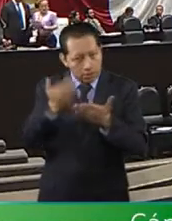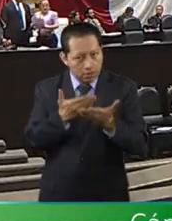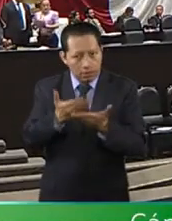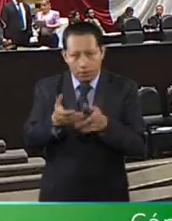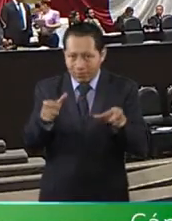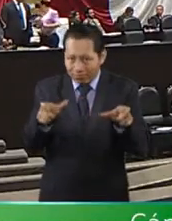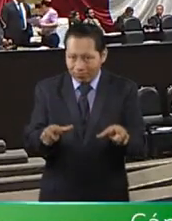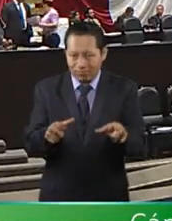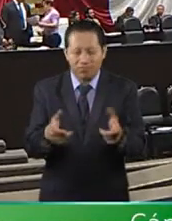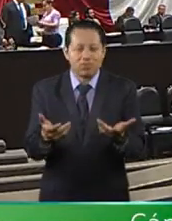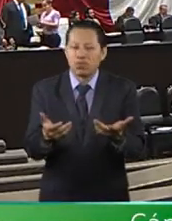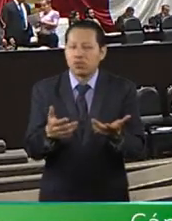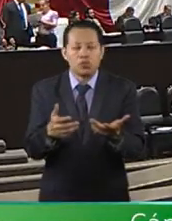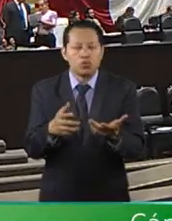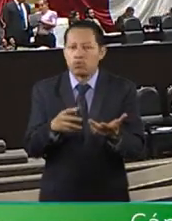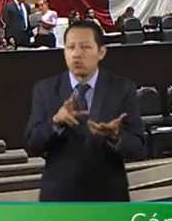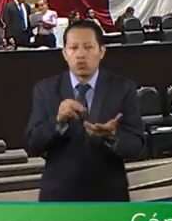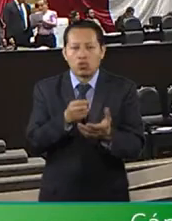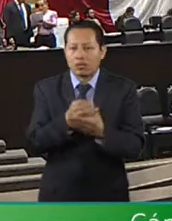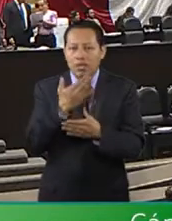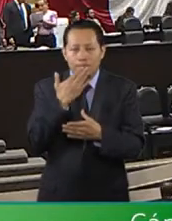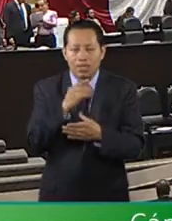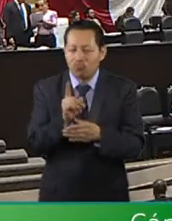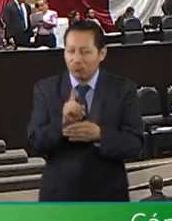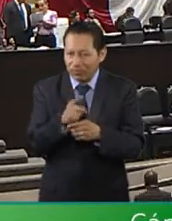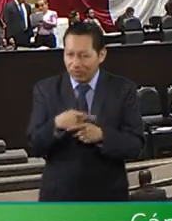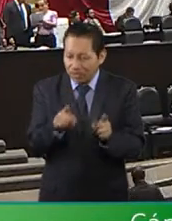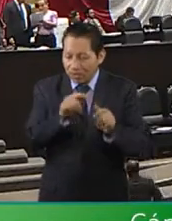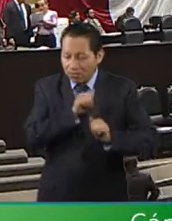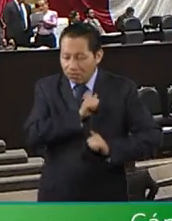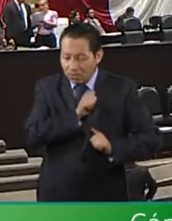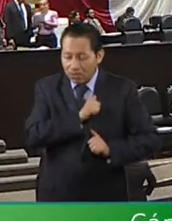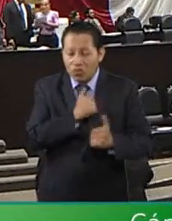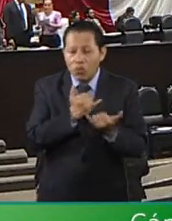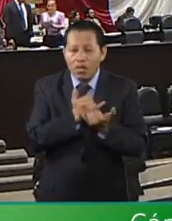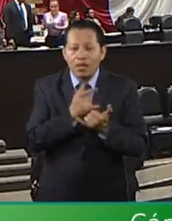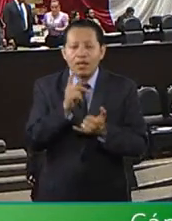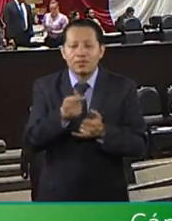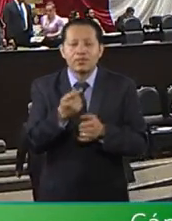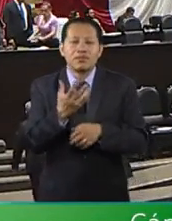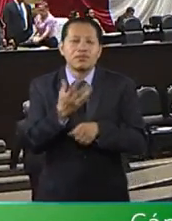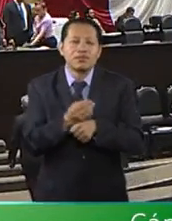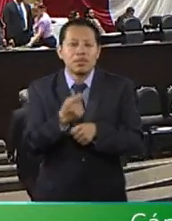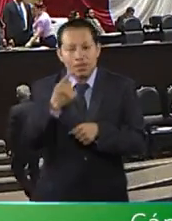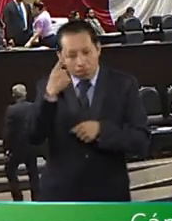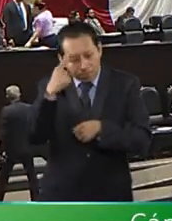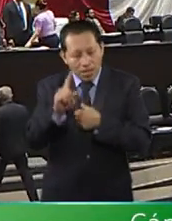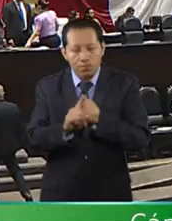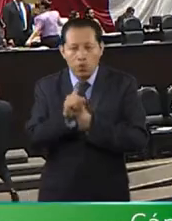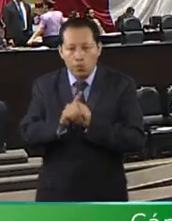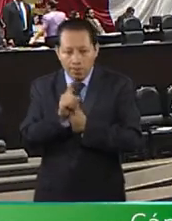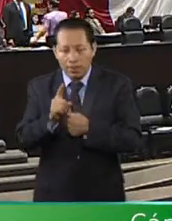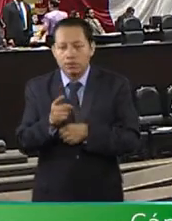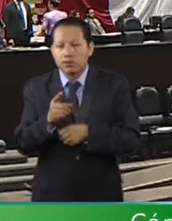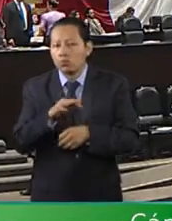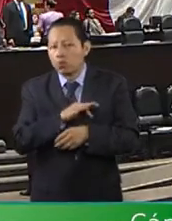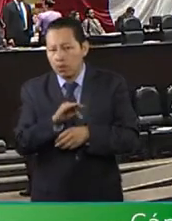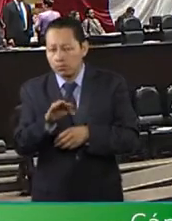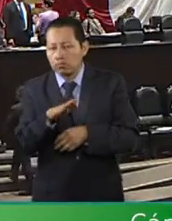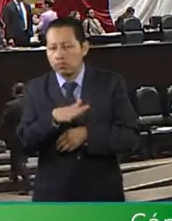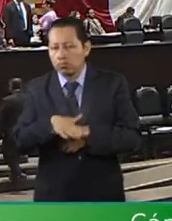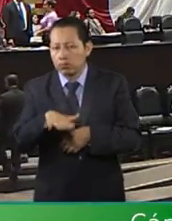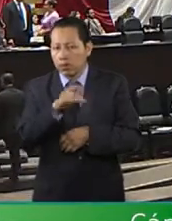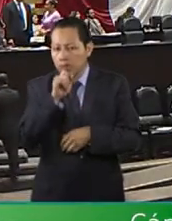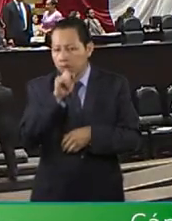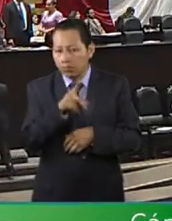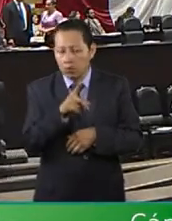no ha dado resultados y la propia militarización no ha llegado como una solución a los problemas de la ciudadanía y el resultado